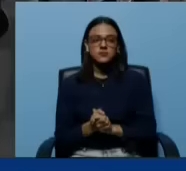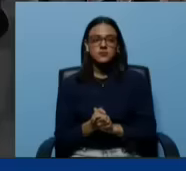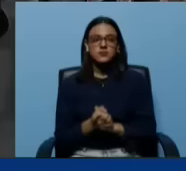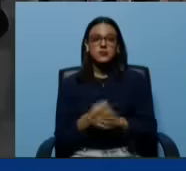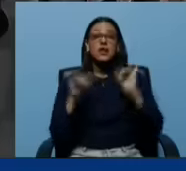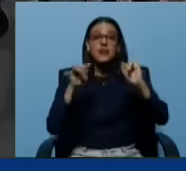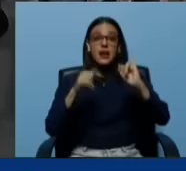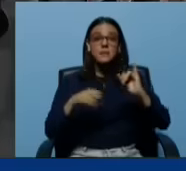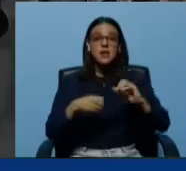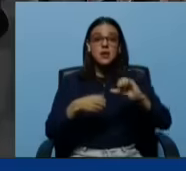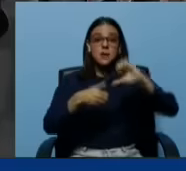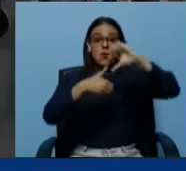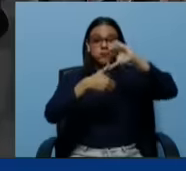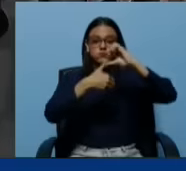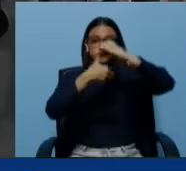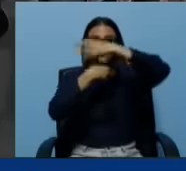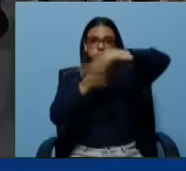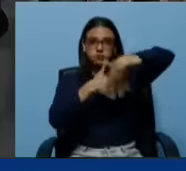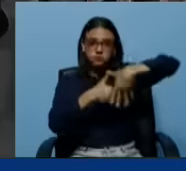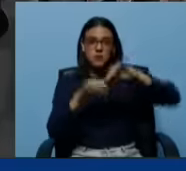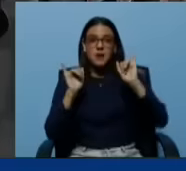del ALBA-TCP.